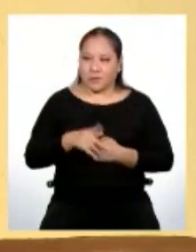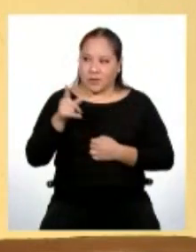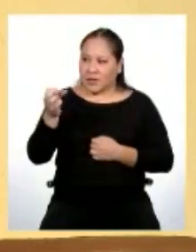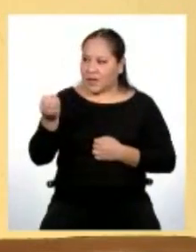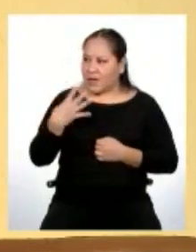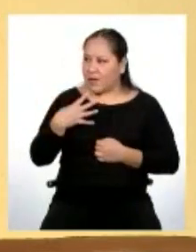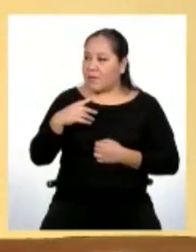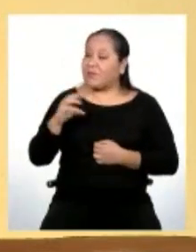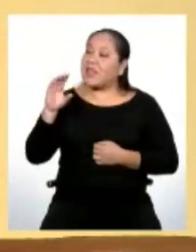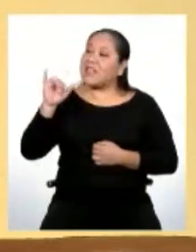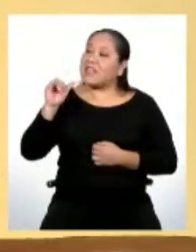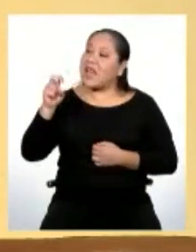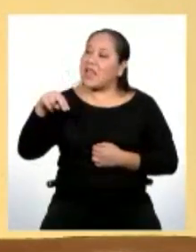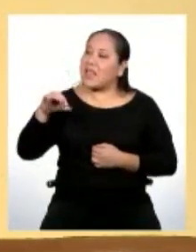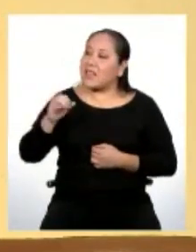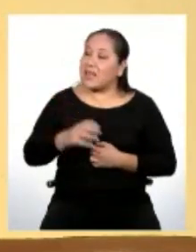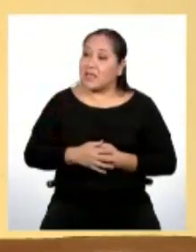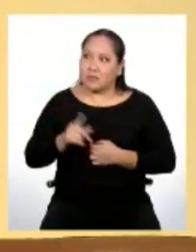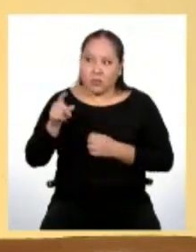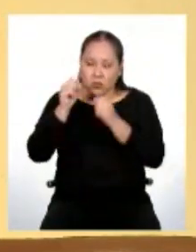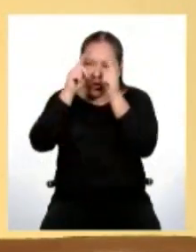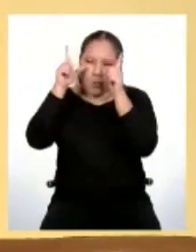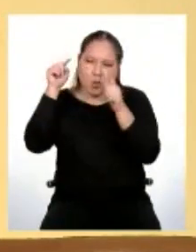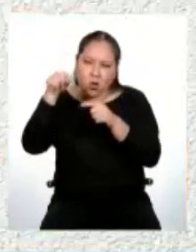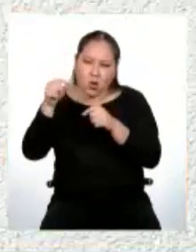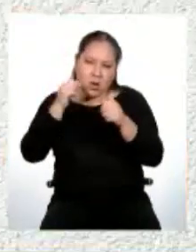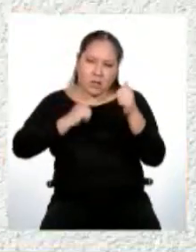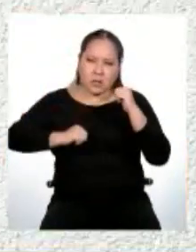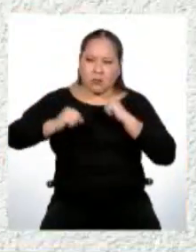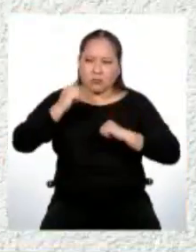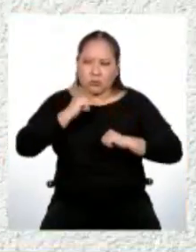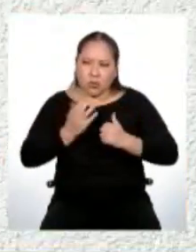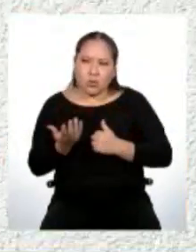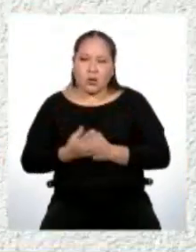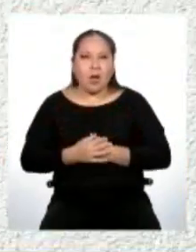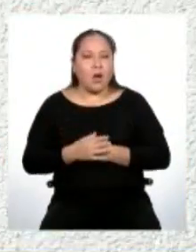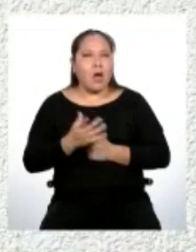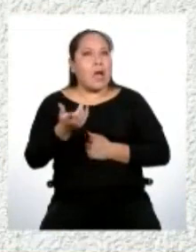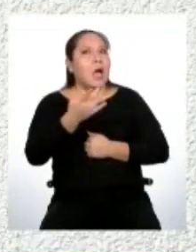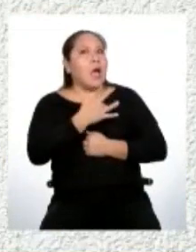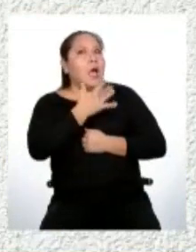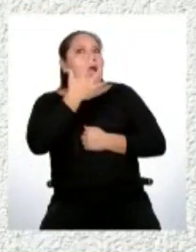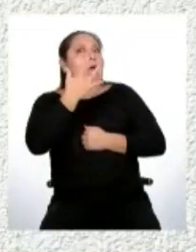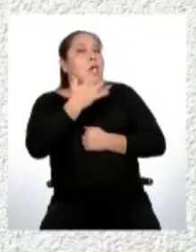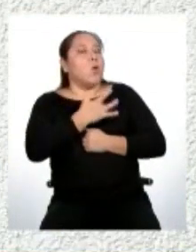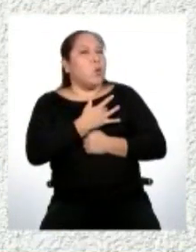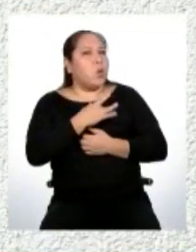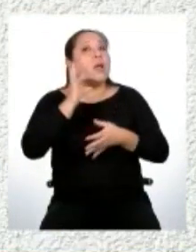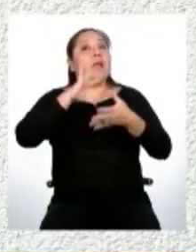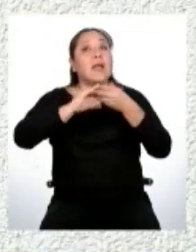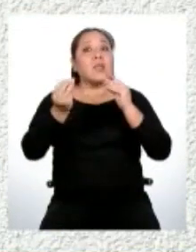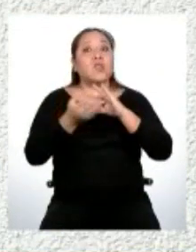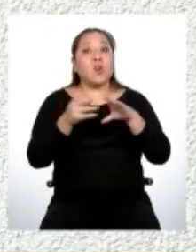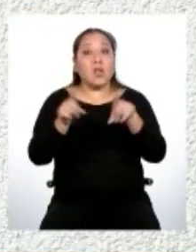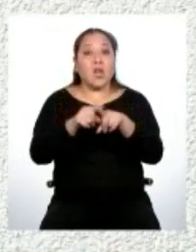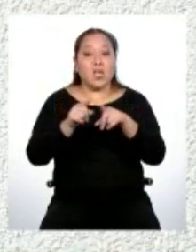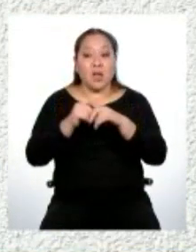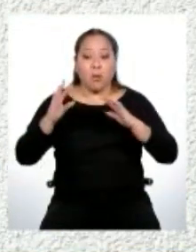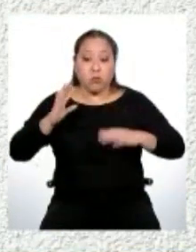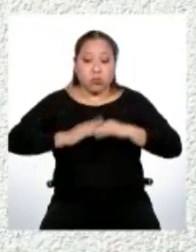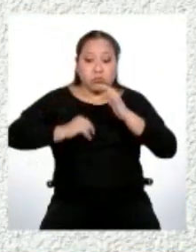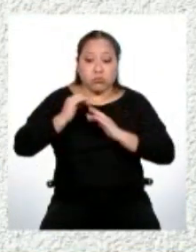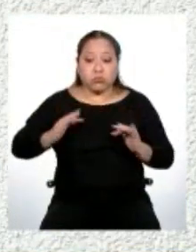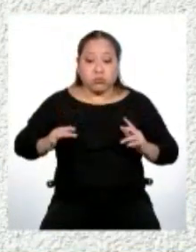Yeremis, ¿qué es lo que más te impactó en la representación? A mí me impactó mucho la historia y la escenografía. Me